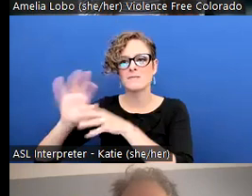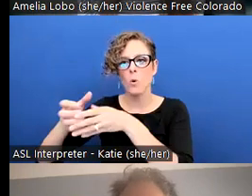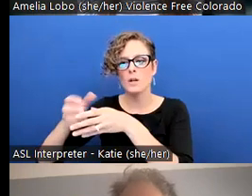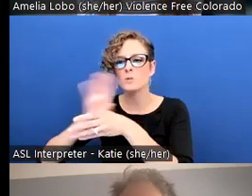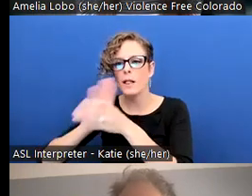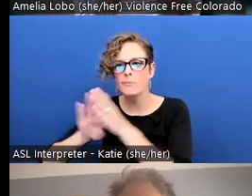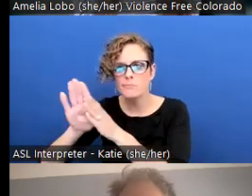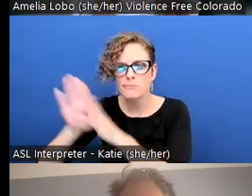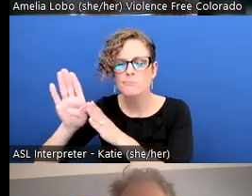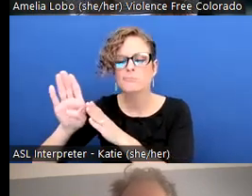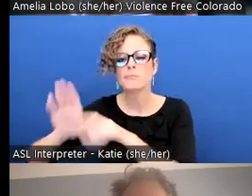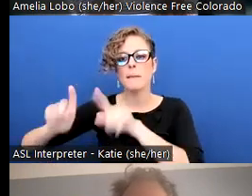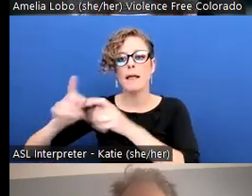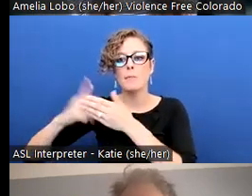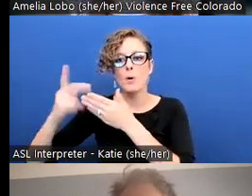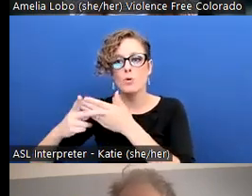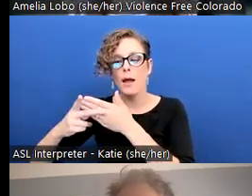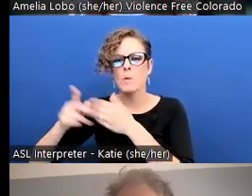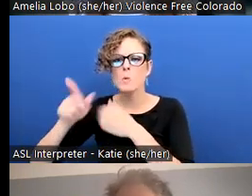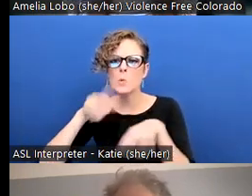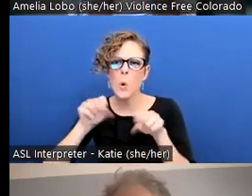heridas, lesiones cerebrales.